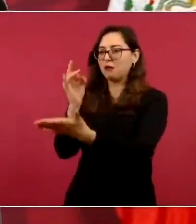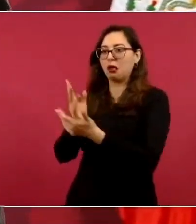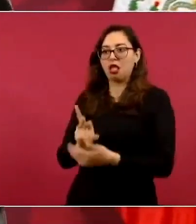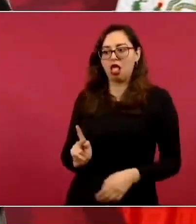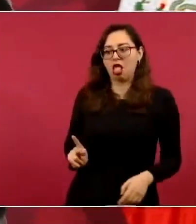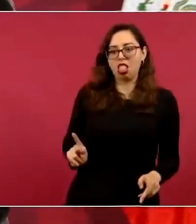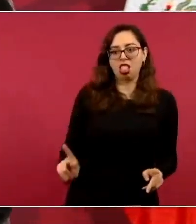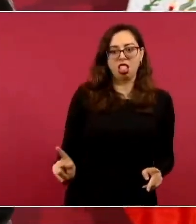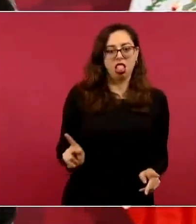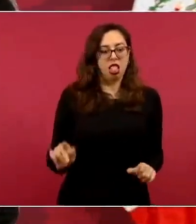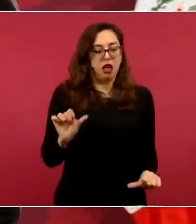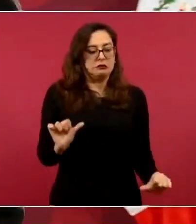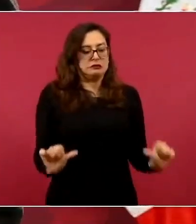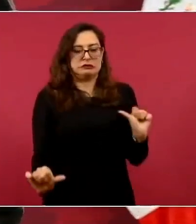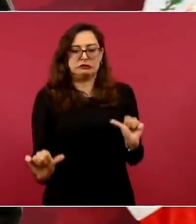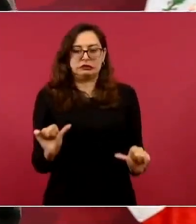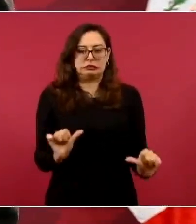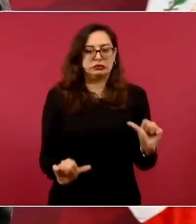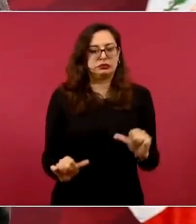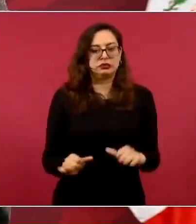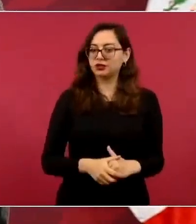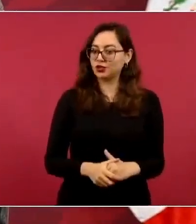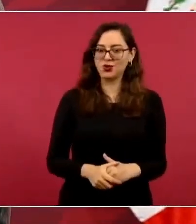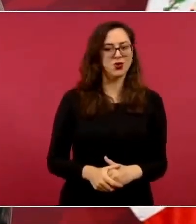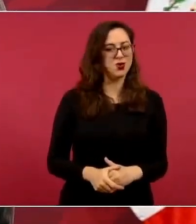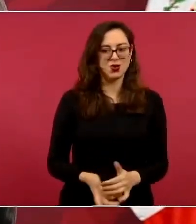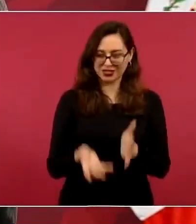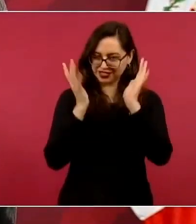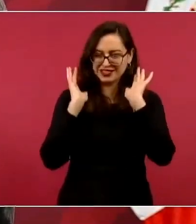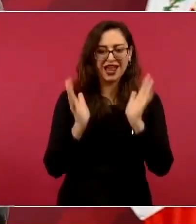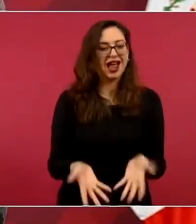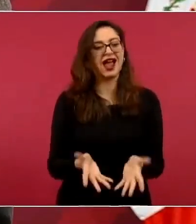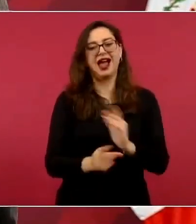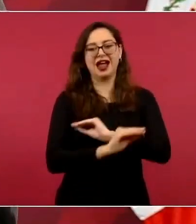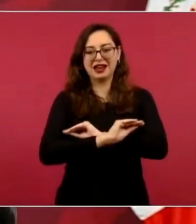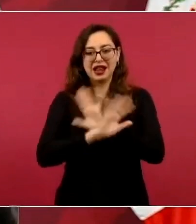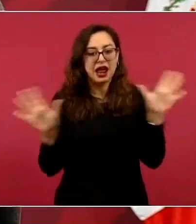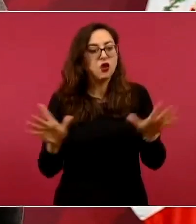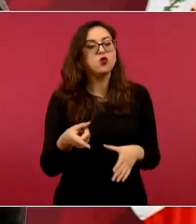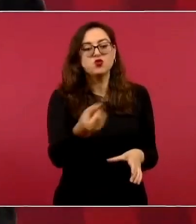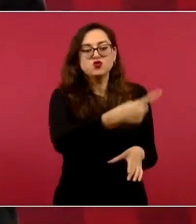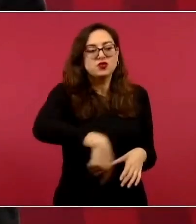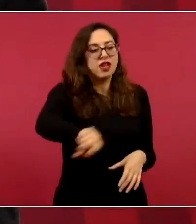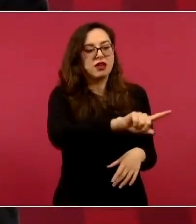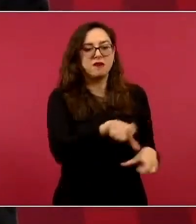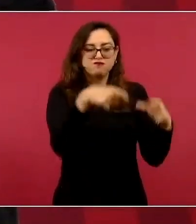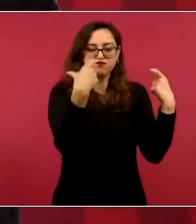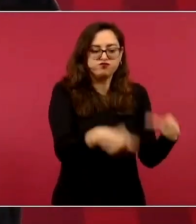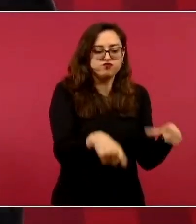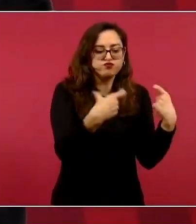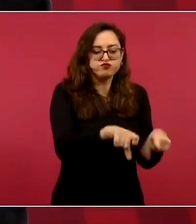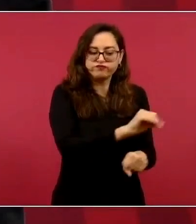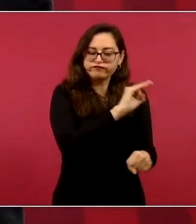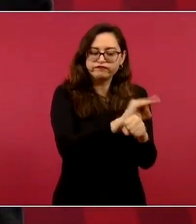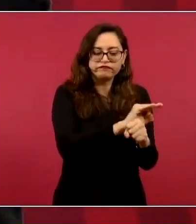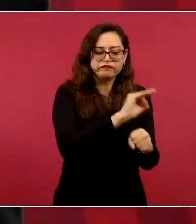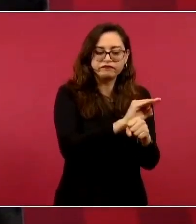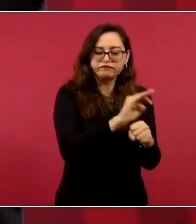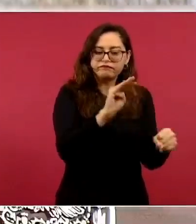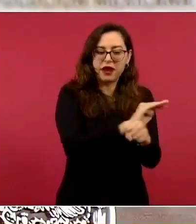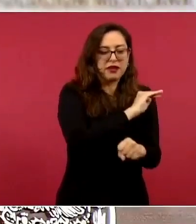Ustedes están a favor de las élites. Nosotros estamos a favor